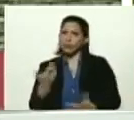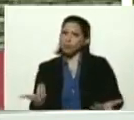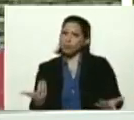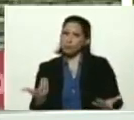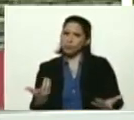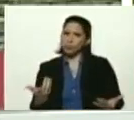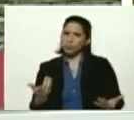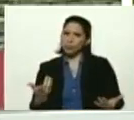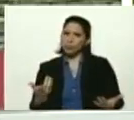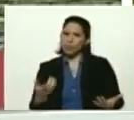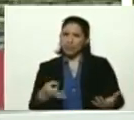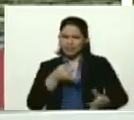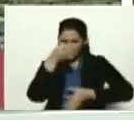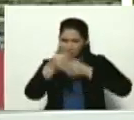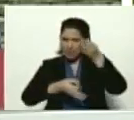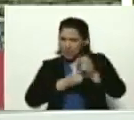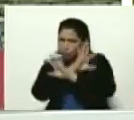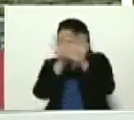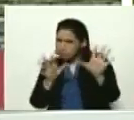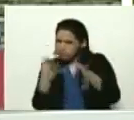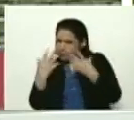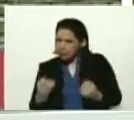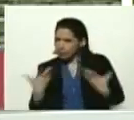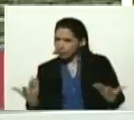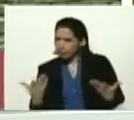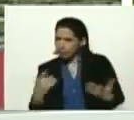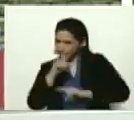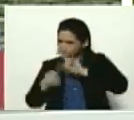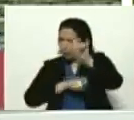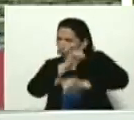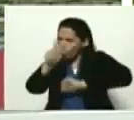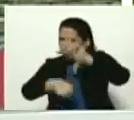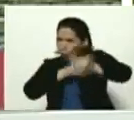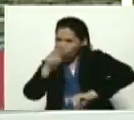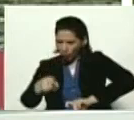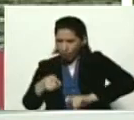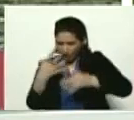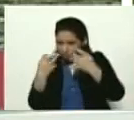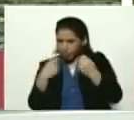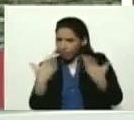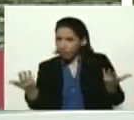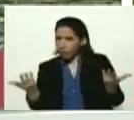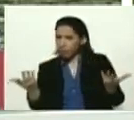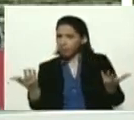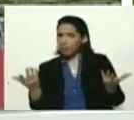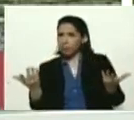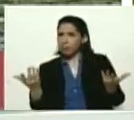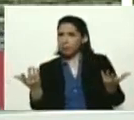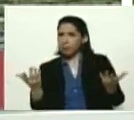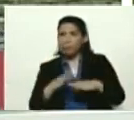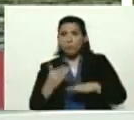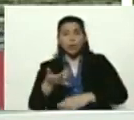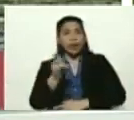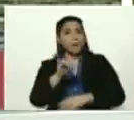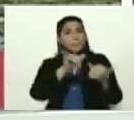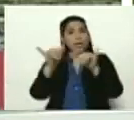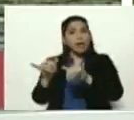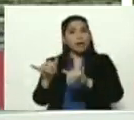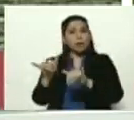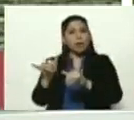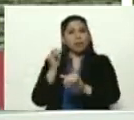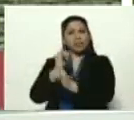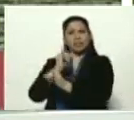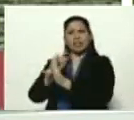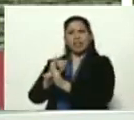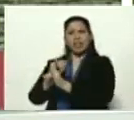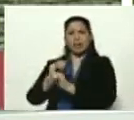esto que estoy explicando, ¿se entiende? Pregunto, pregunto. Yo les pregunto a ustedes, ¿esto se entiende? Porque ahí mismo agarran por las redes y empiezan